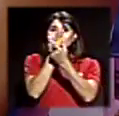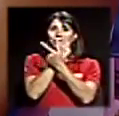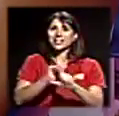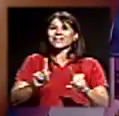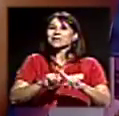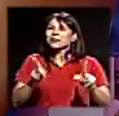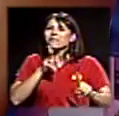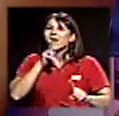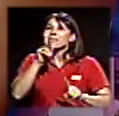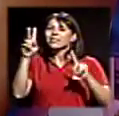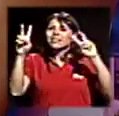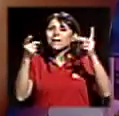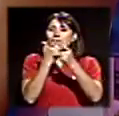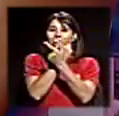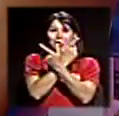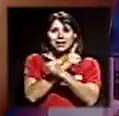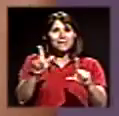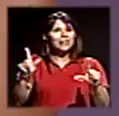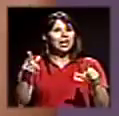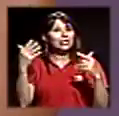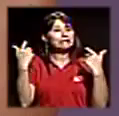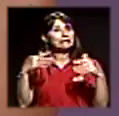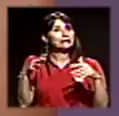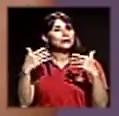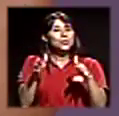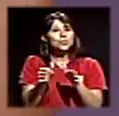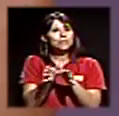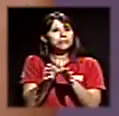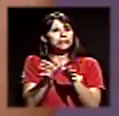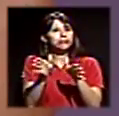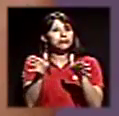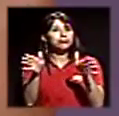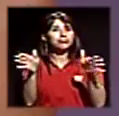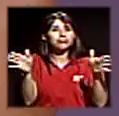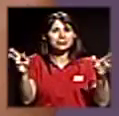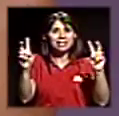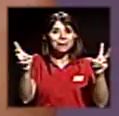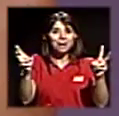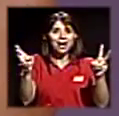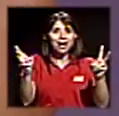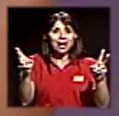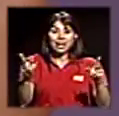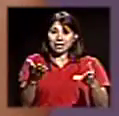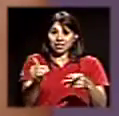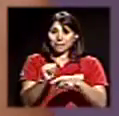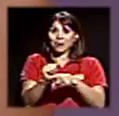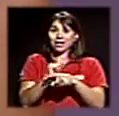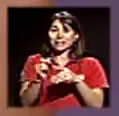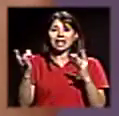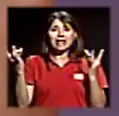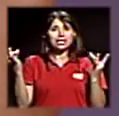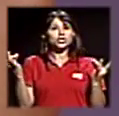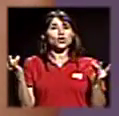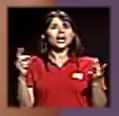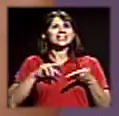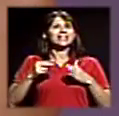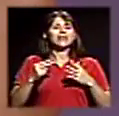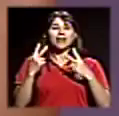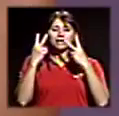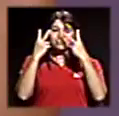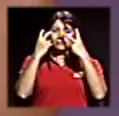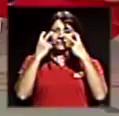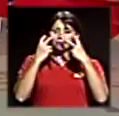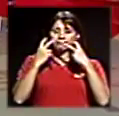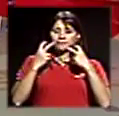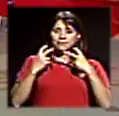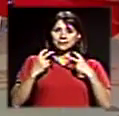tema de la libertad es un tema muy amplio que justamente en la práctica del yoga es la exploración que hacemos,